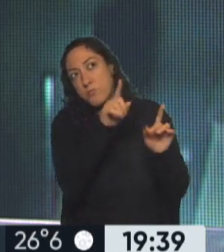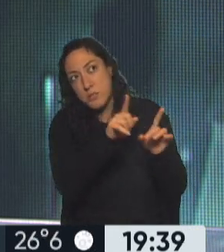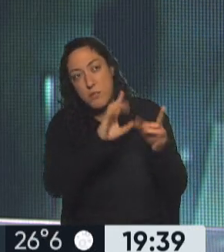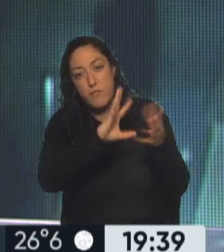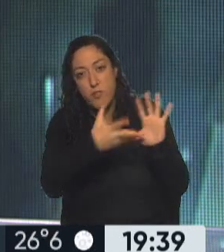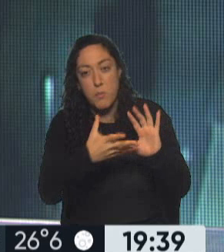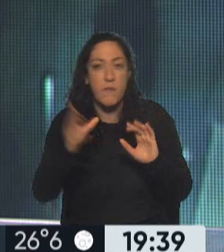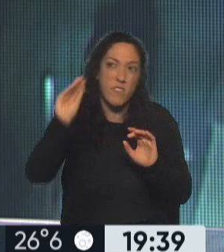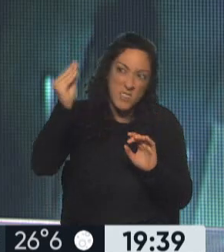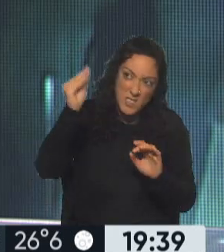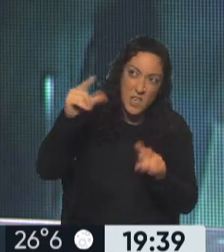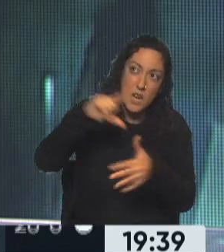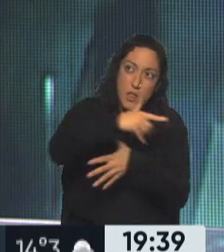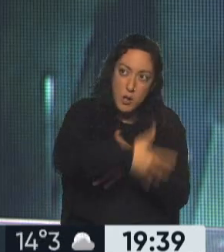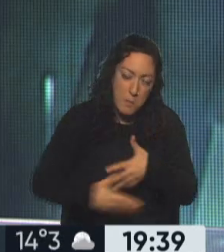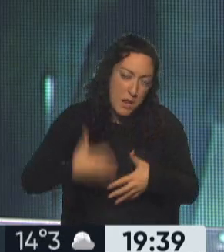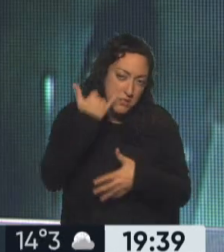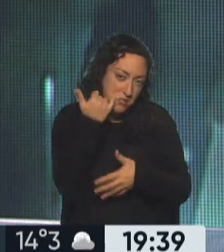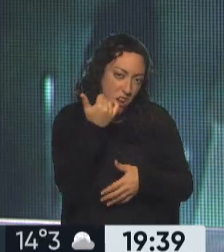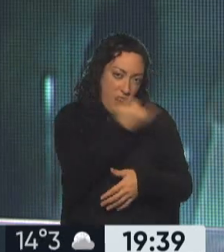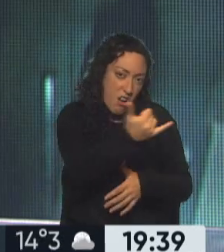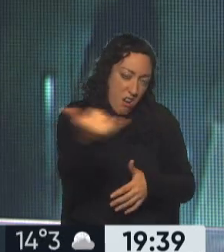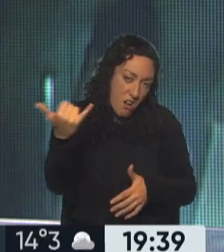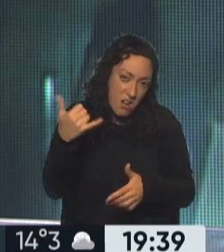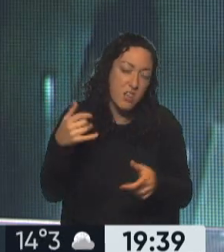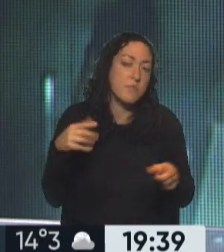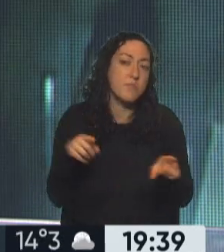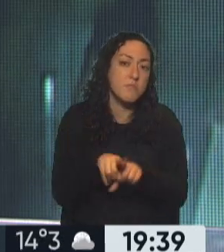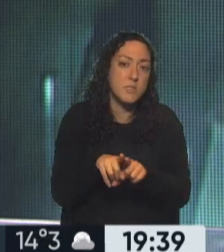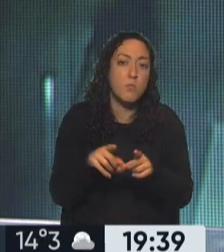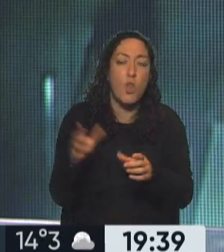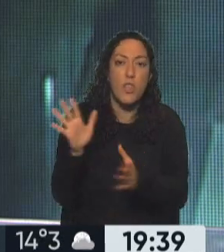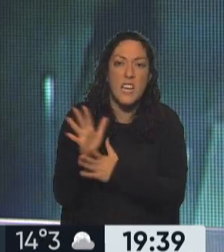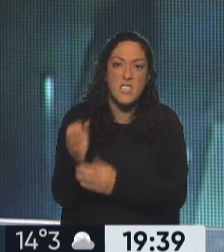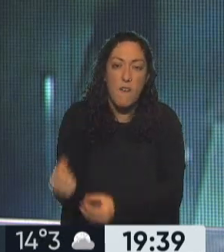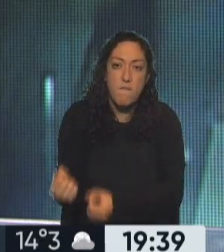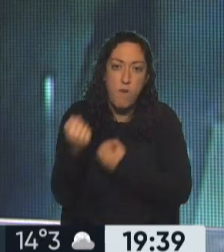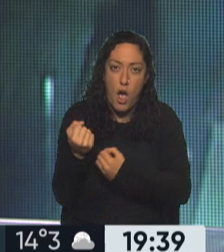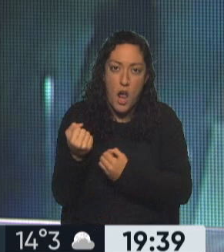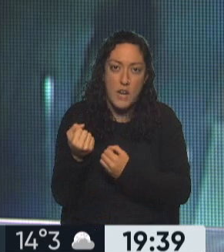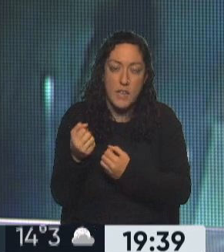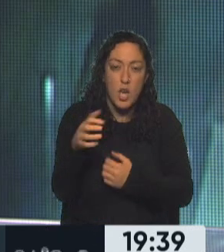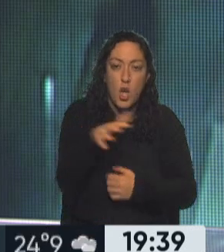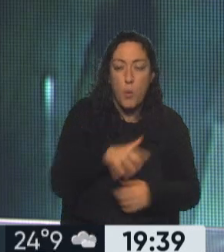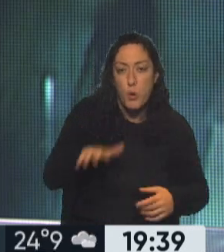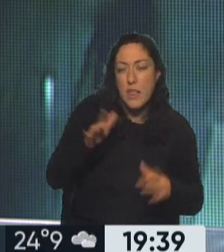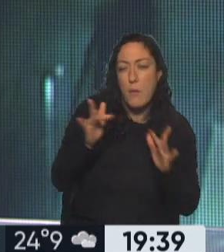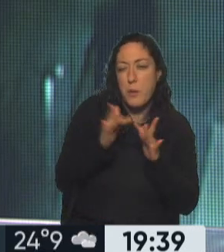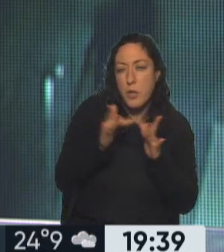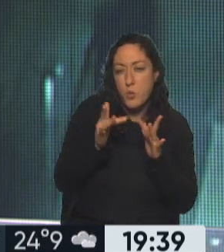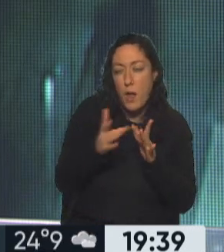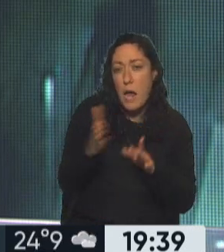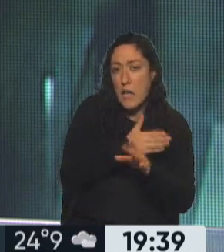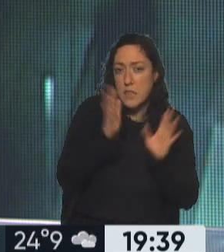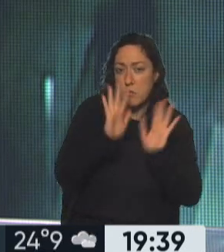en Brasil se ve claramente, con una penetración de la ultraderecha en comunidades digitales que estaban formadas